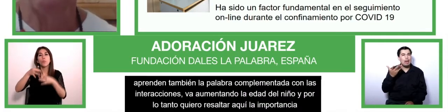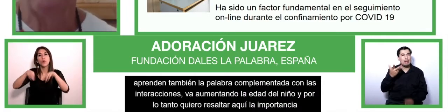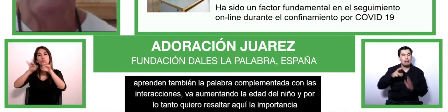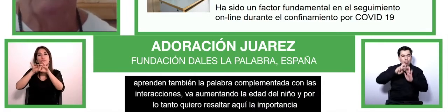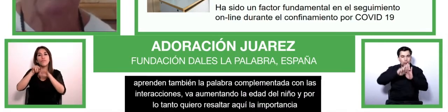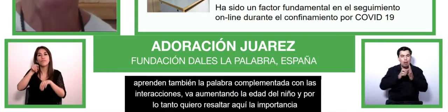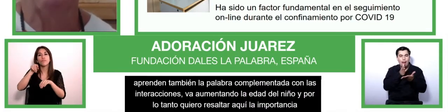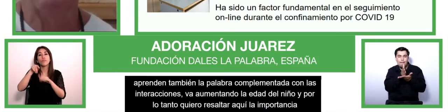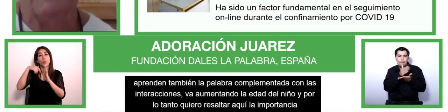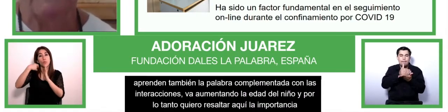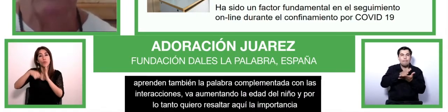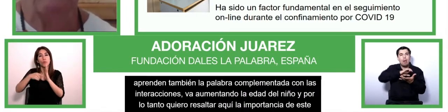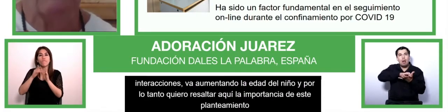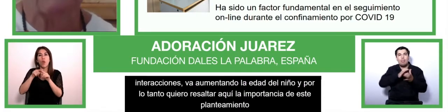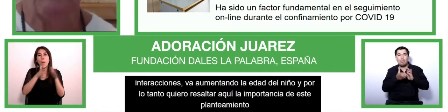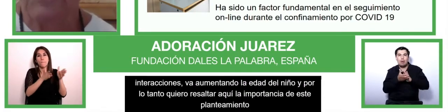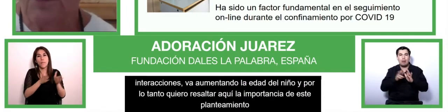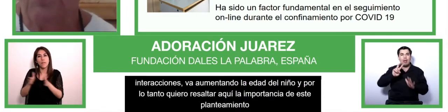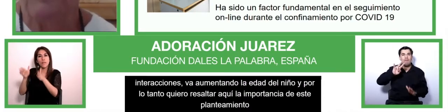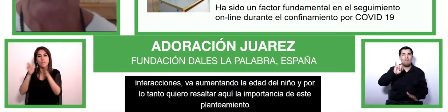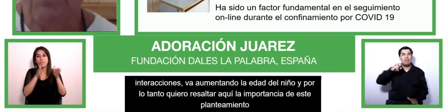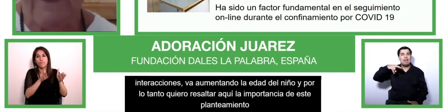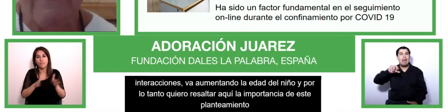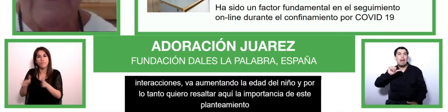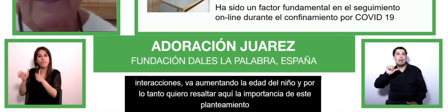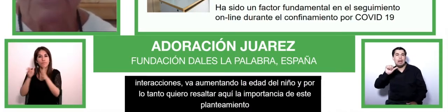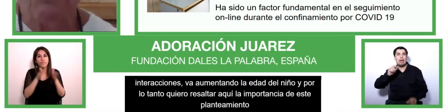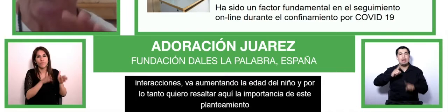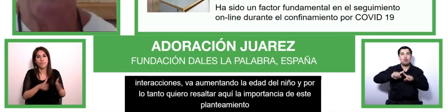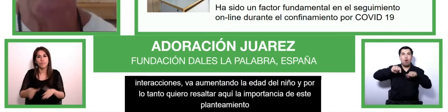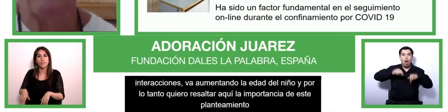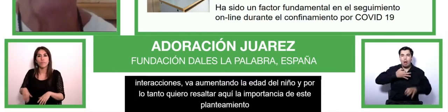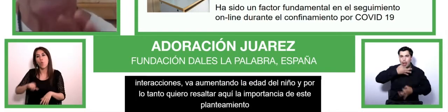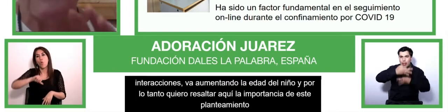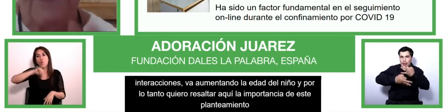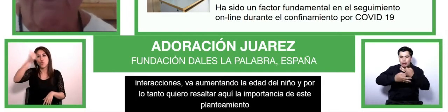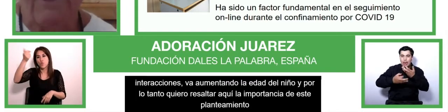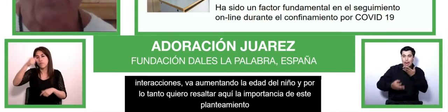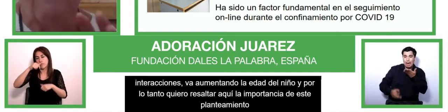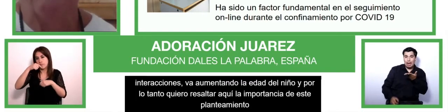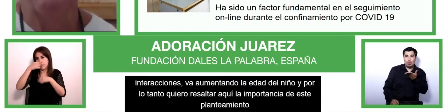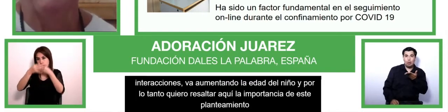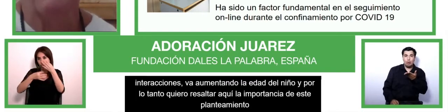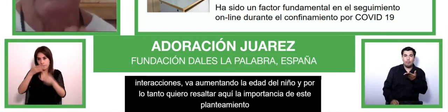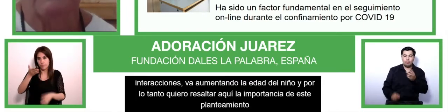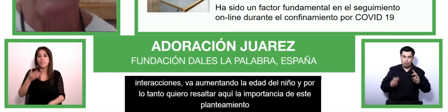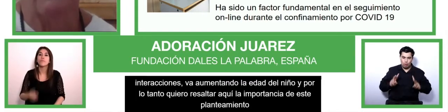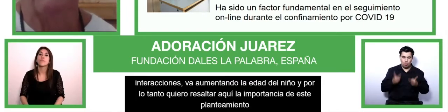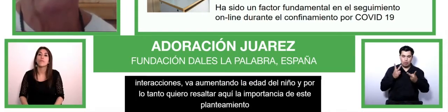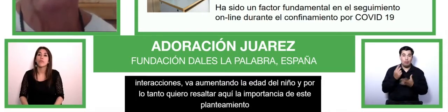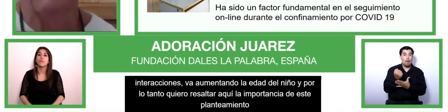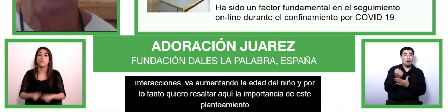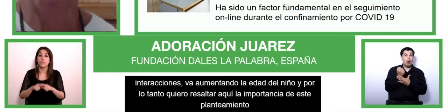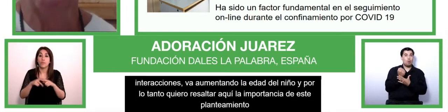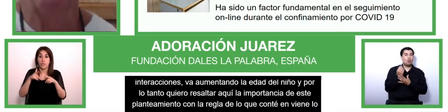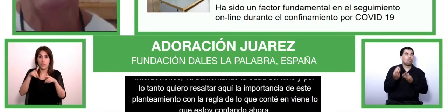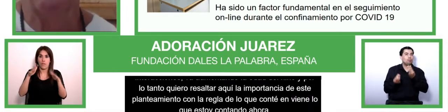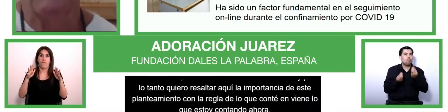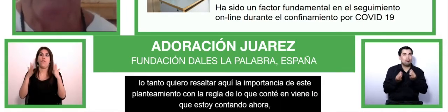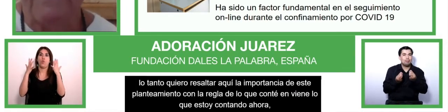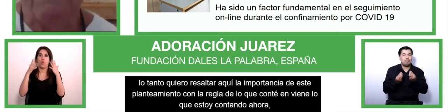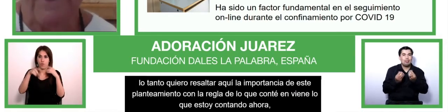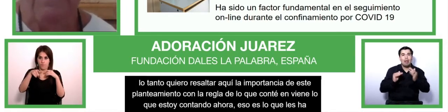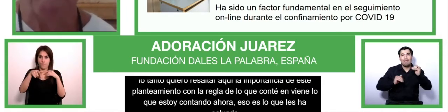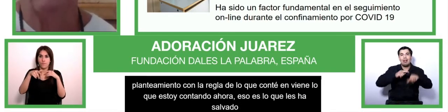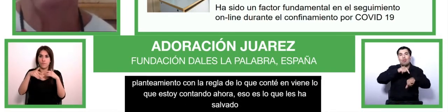que conté en Viena y con arreglo a lo que estoy contando ahora. Esto es lo que nos ha salvado de los momentos